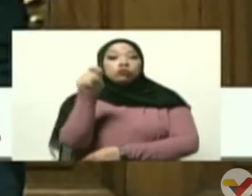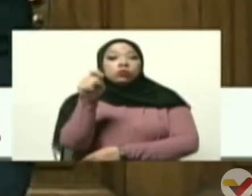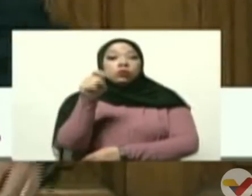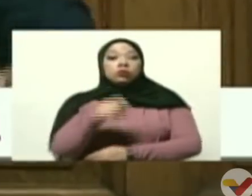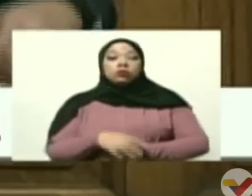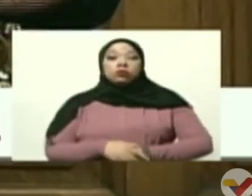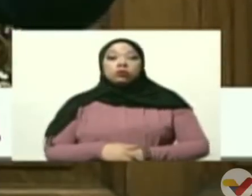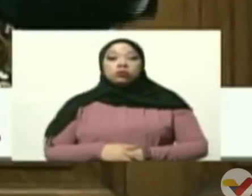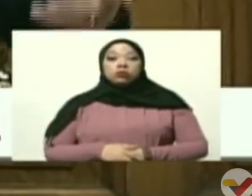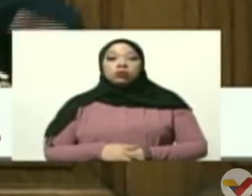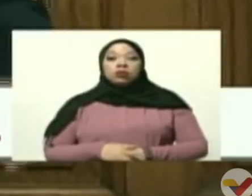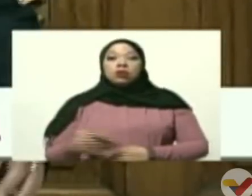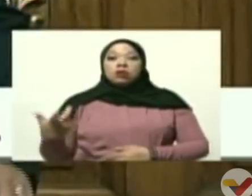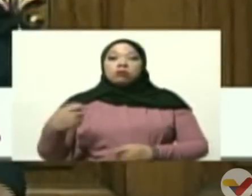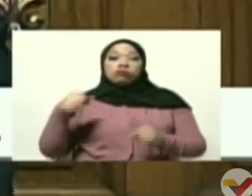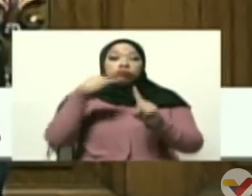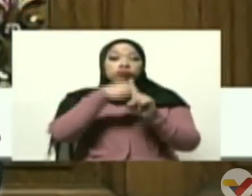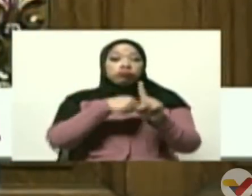el deslinde de los atajos.